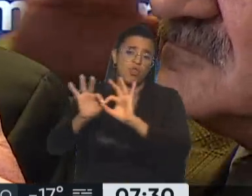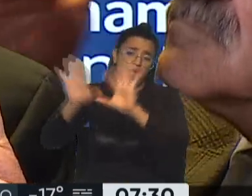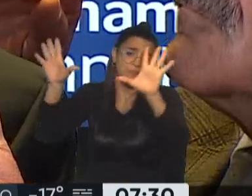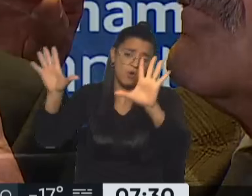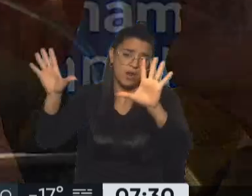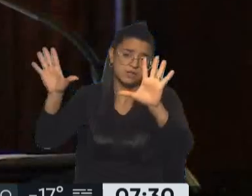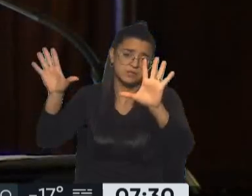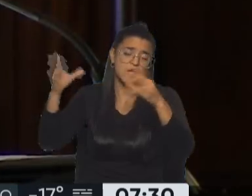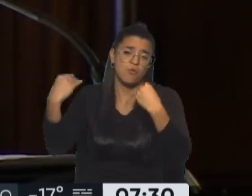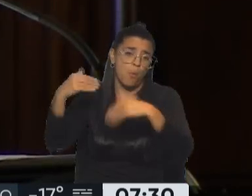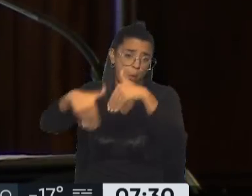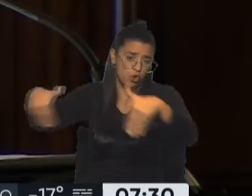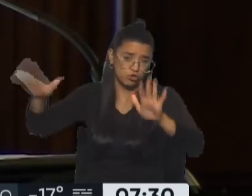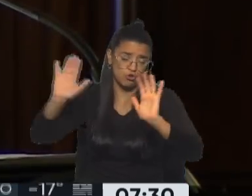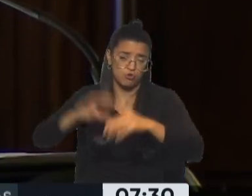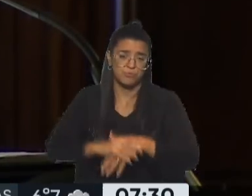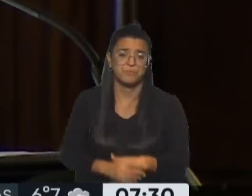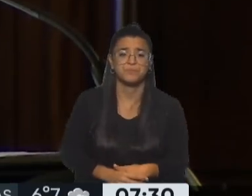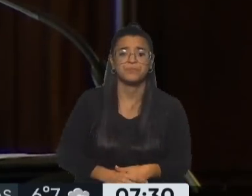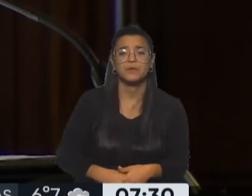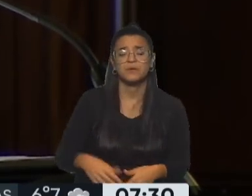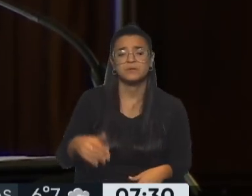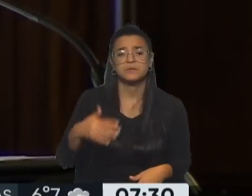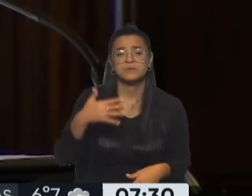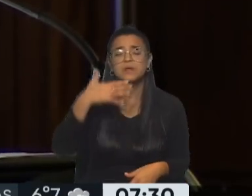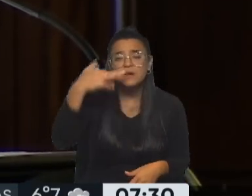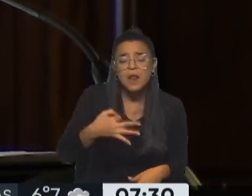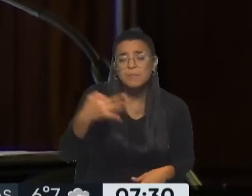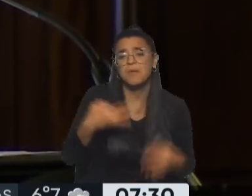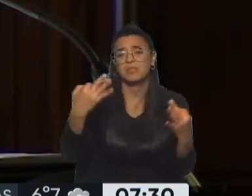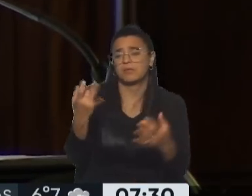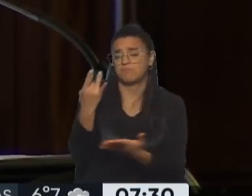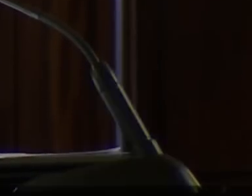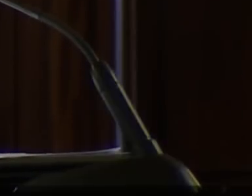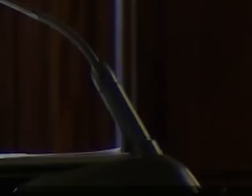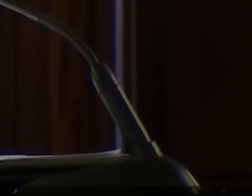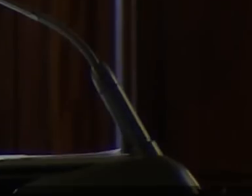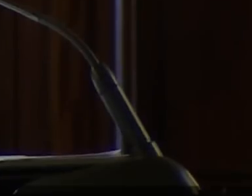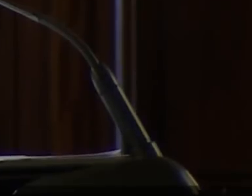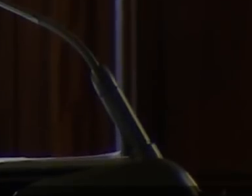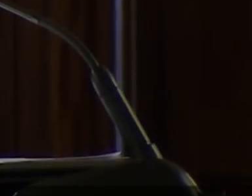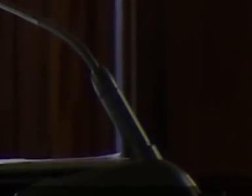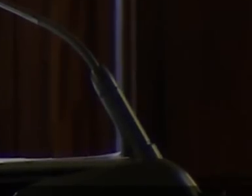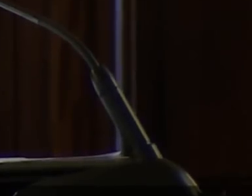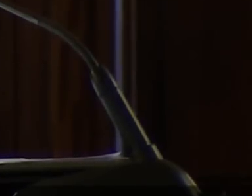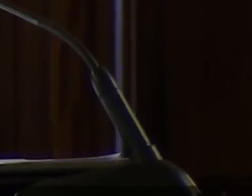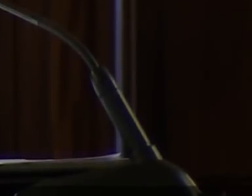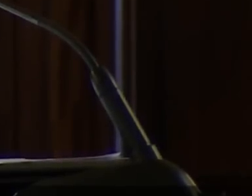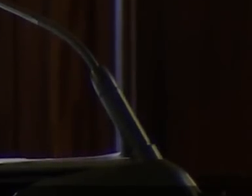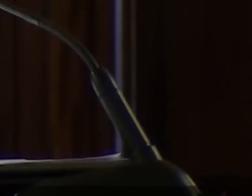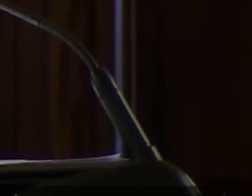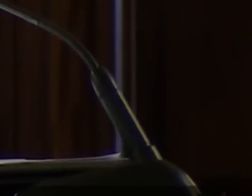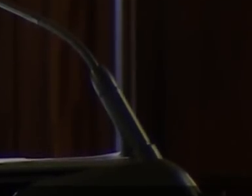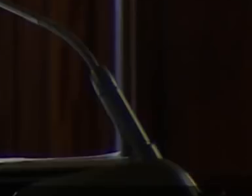democrático como es el voto. Realmente es absolutamente repudiable esta decisión de la